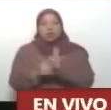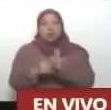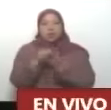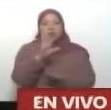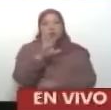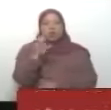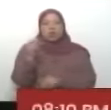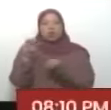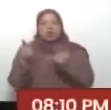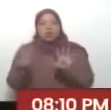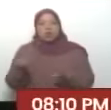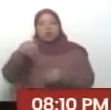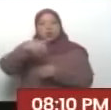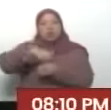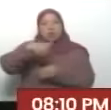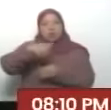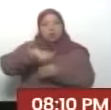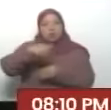10.431.907 votos.